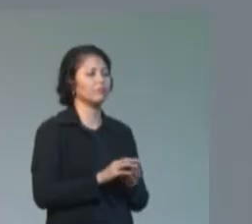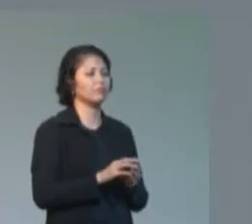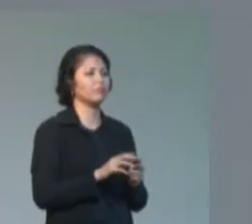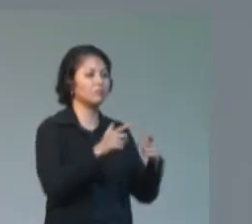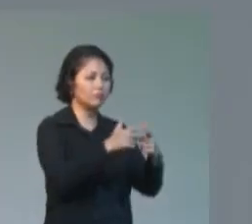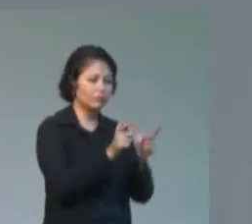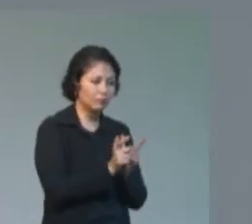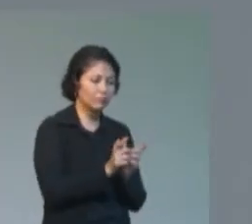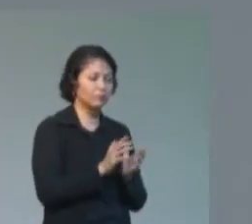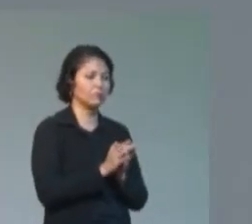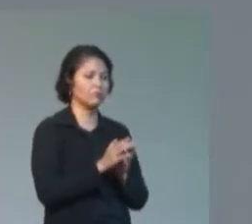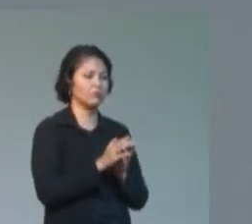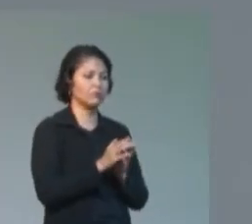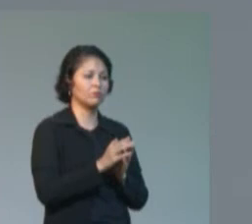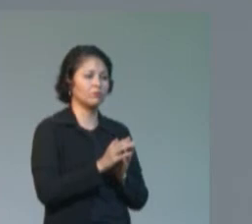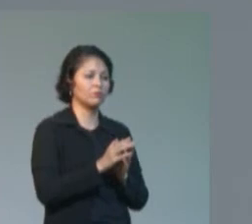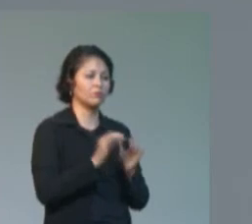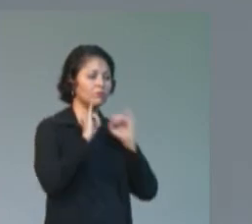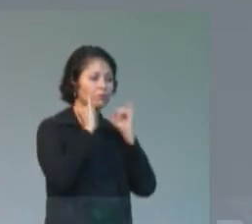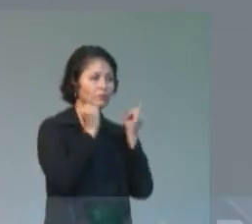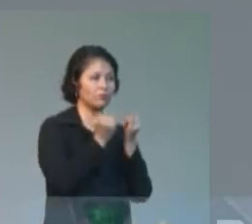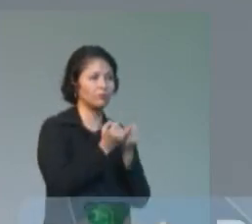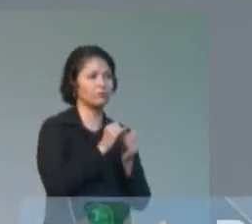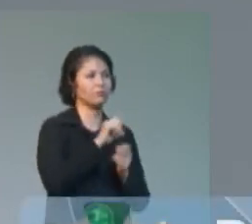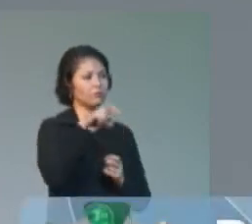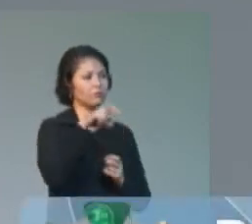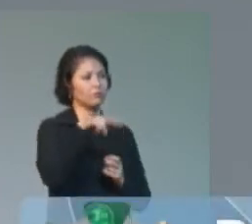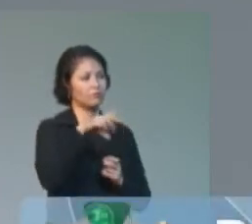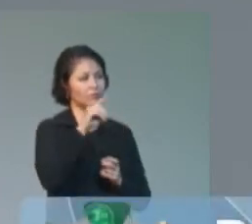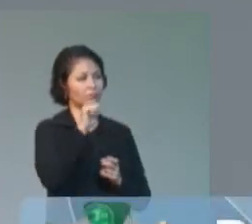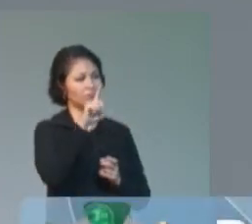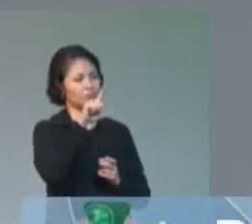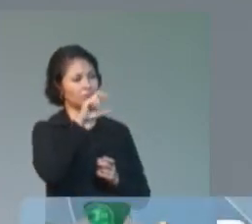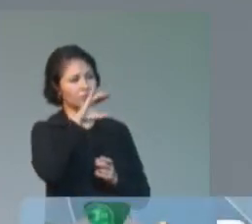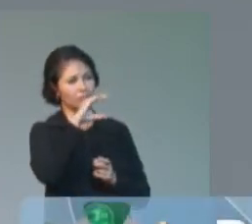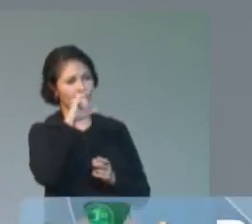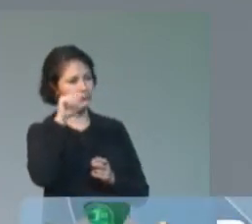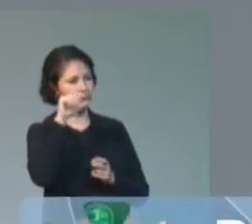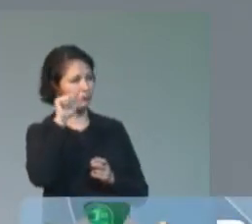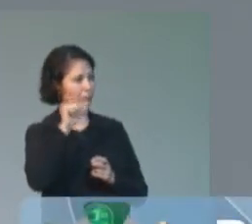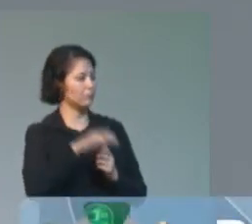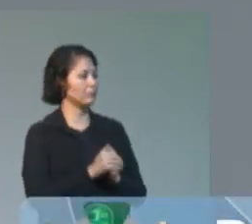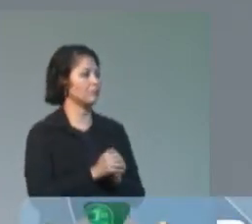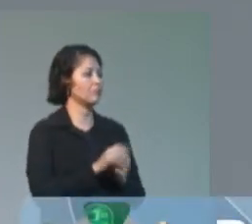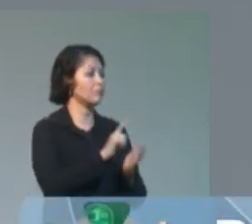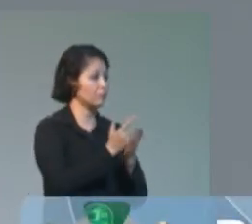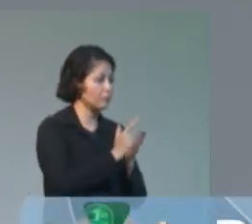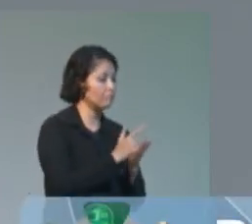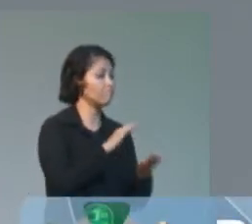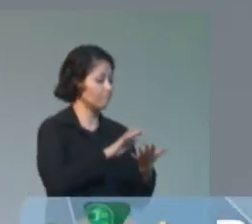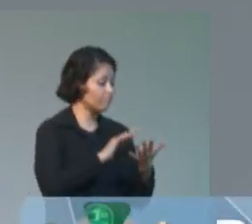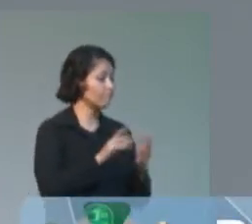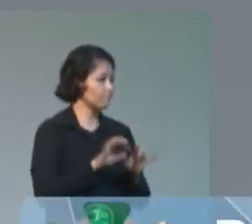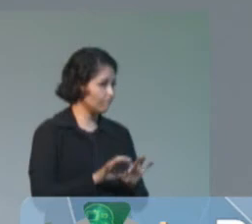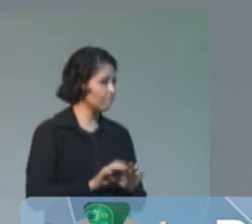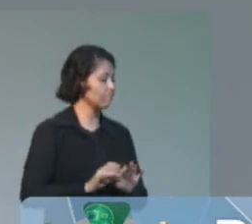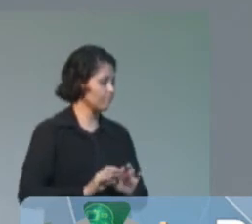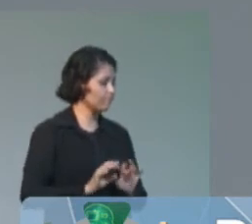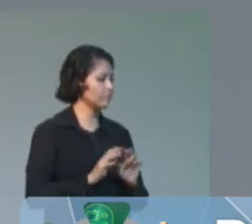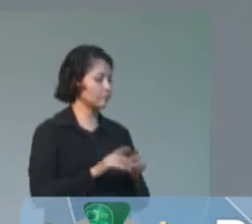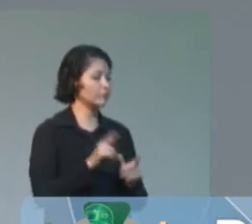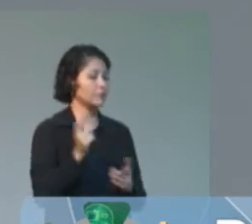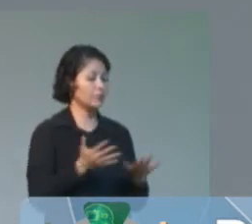de educación de la junta de andalucía aplicado diferentes libros capítulos de libros y artículos sobre